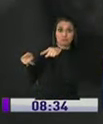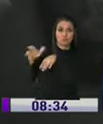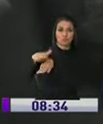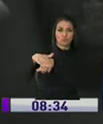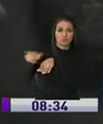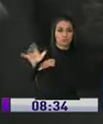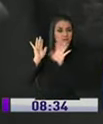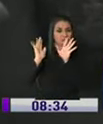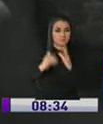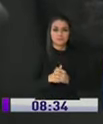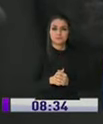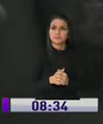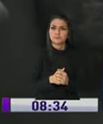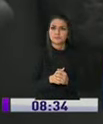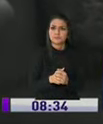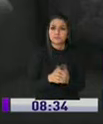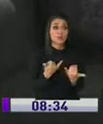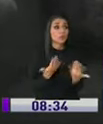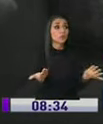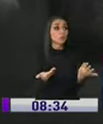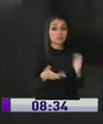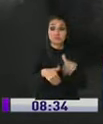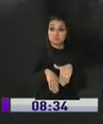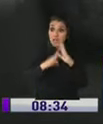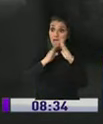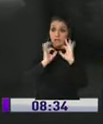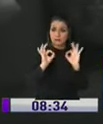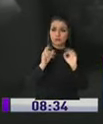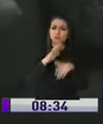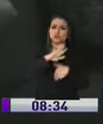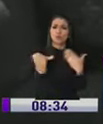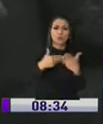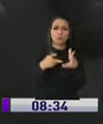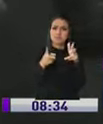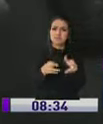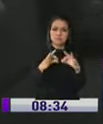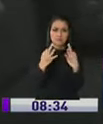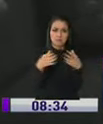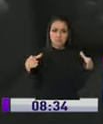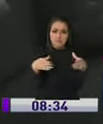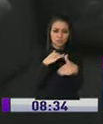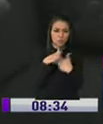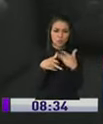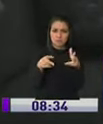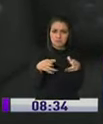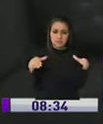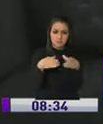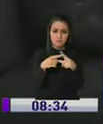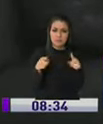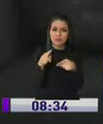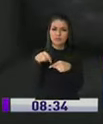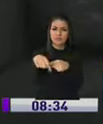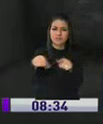¿Dónde está ahora? Ahorita no está en la casa porque, o sea, viven en la misma casa todos, pero en diferentes cuartos. Pero ahorita ya lo sacaron de